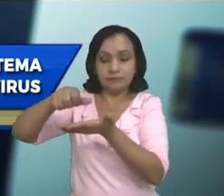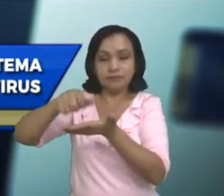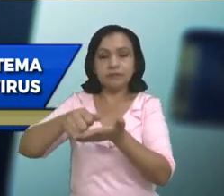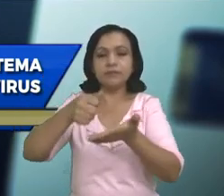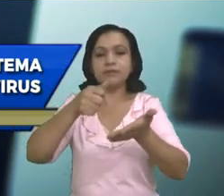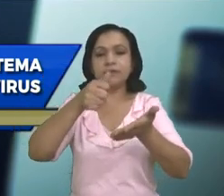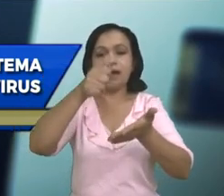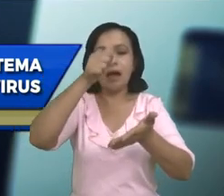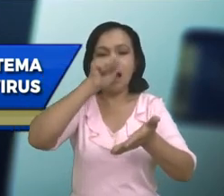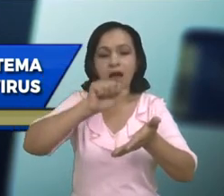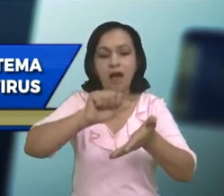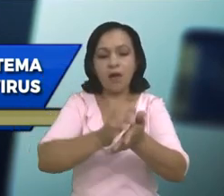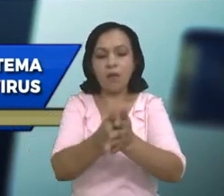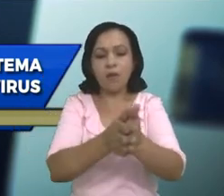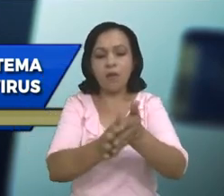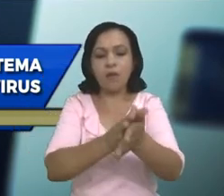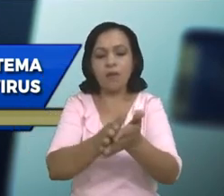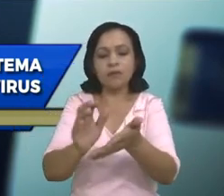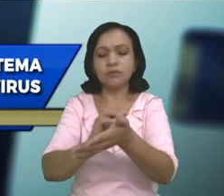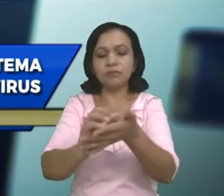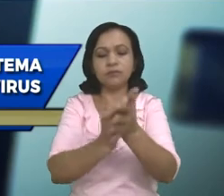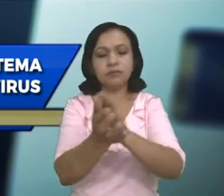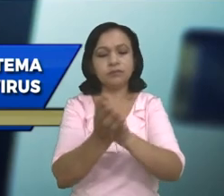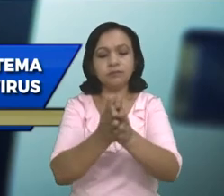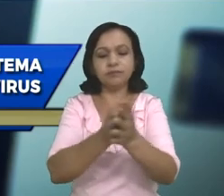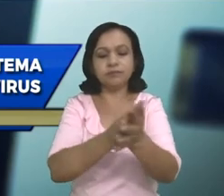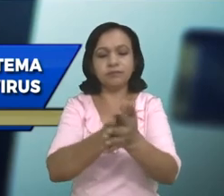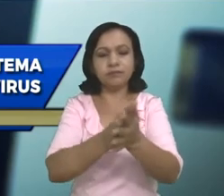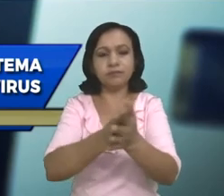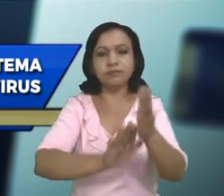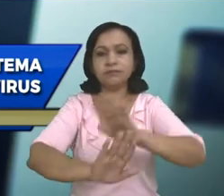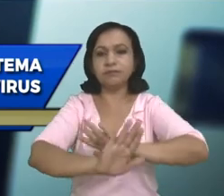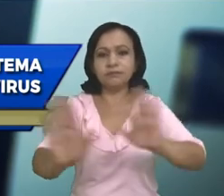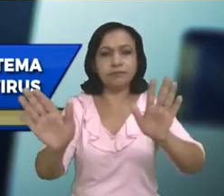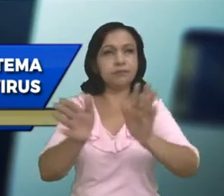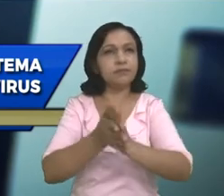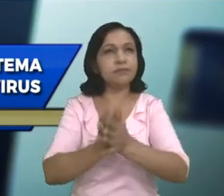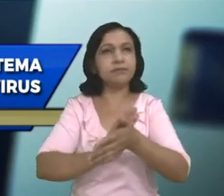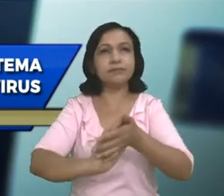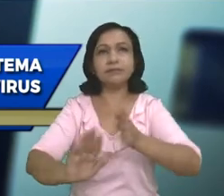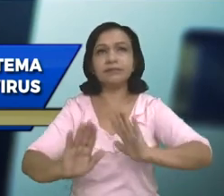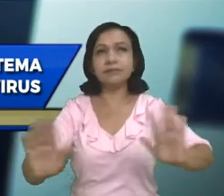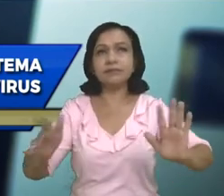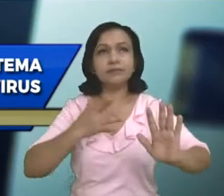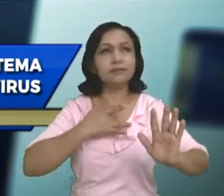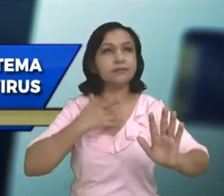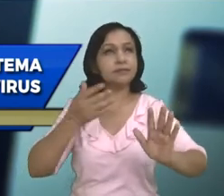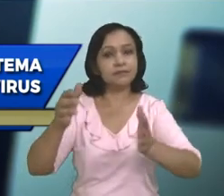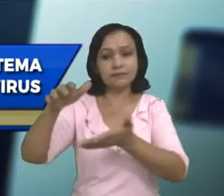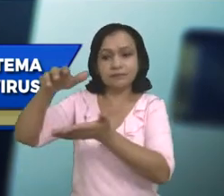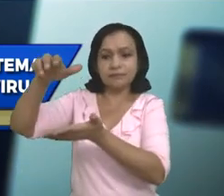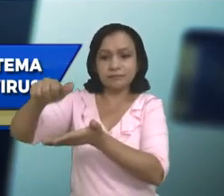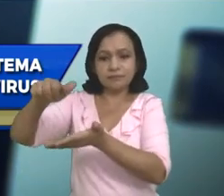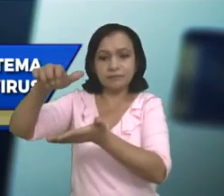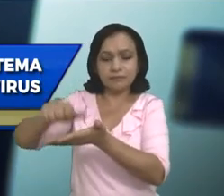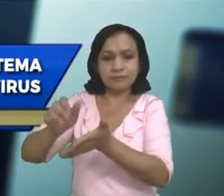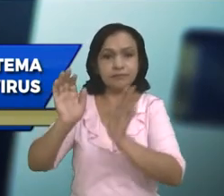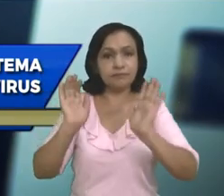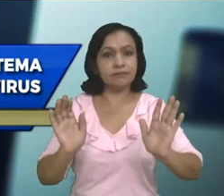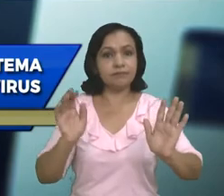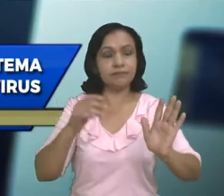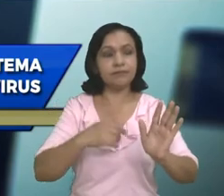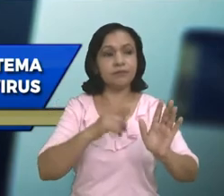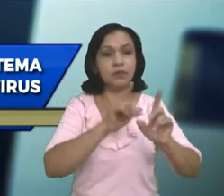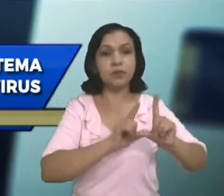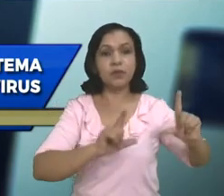jabón es más tan eficiente como que fuera el cordel no necesita por él a menos que vaya a